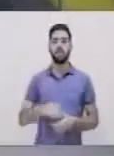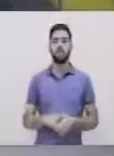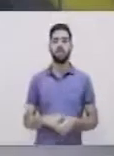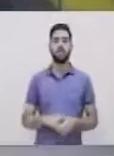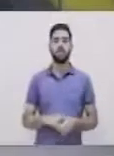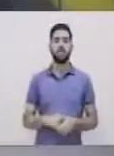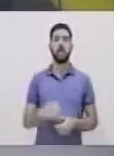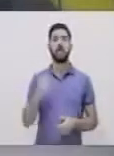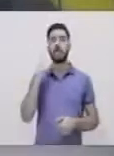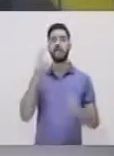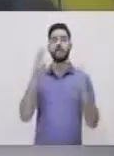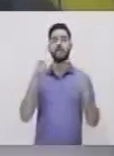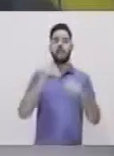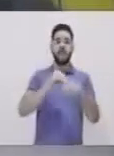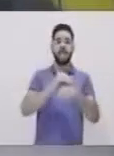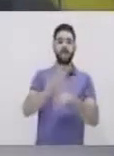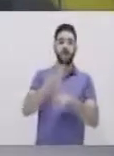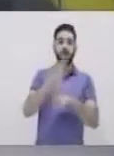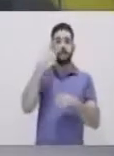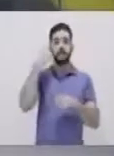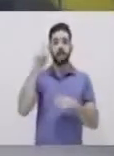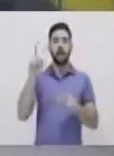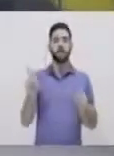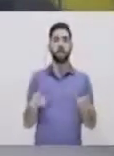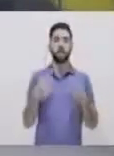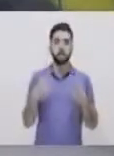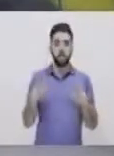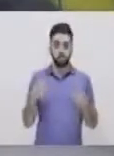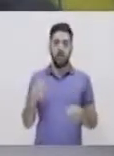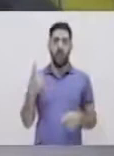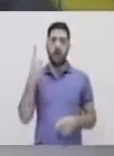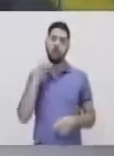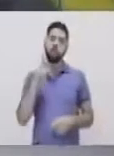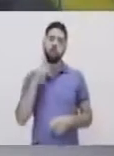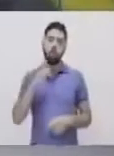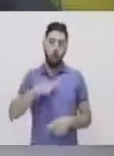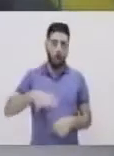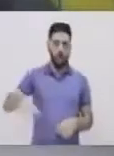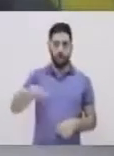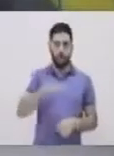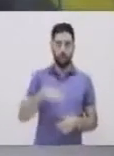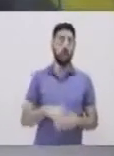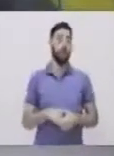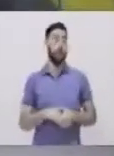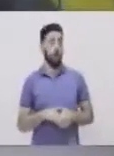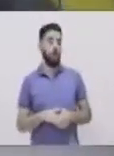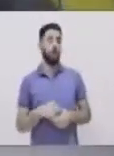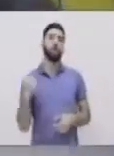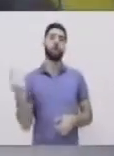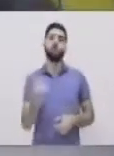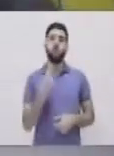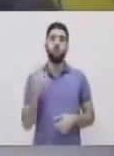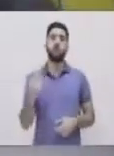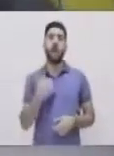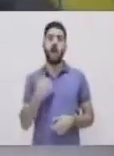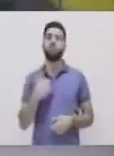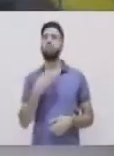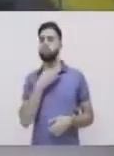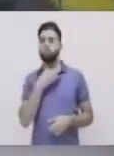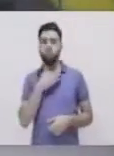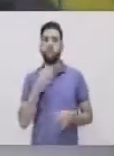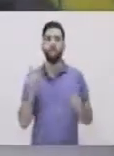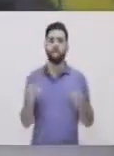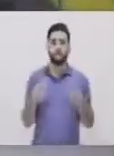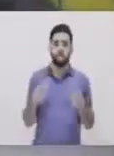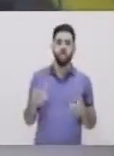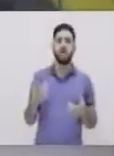jóvenes. Claro, y es que pues a todos nos gusta la música, ¿verdad? Todos tenemos un gusto especial por la música y de